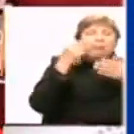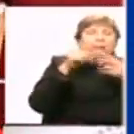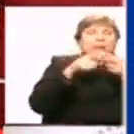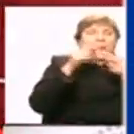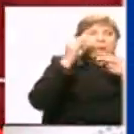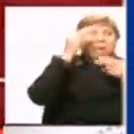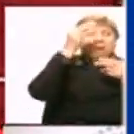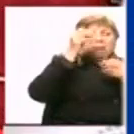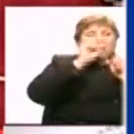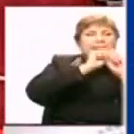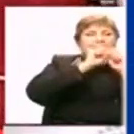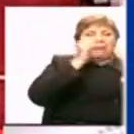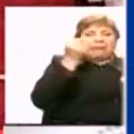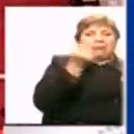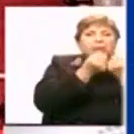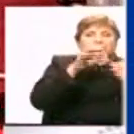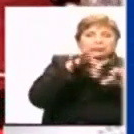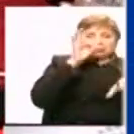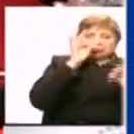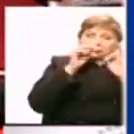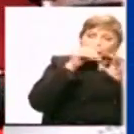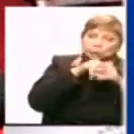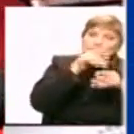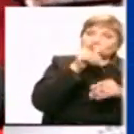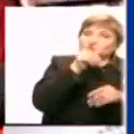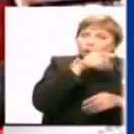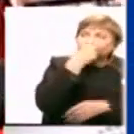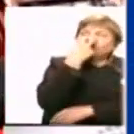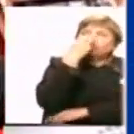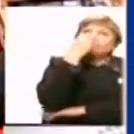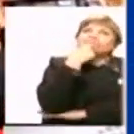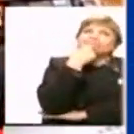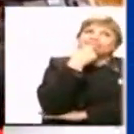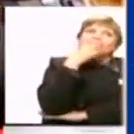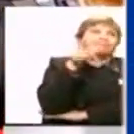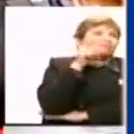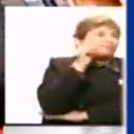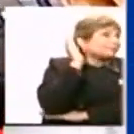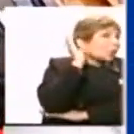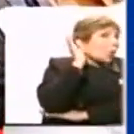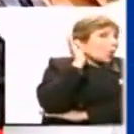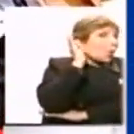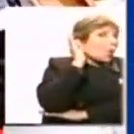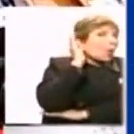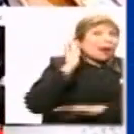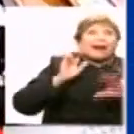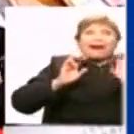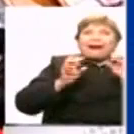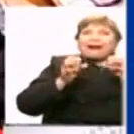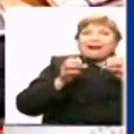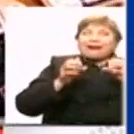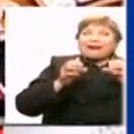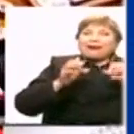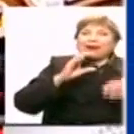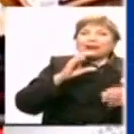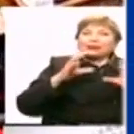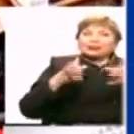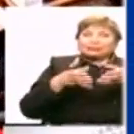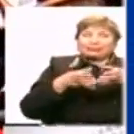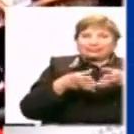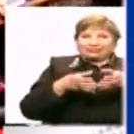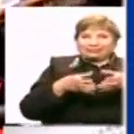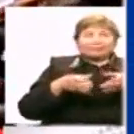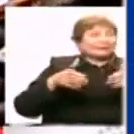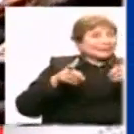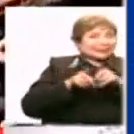tendrán pues también toda la prerrogativa de su derecho a la defensa para poder defenderse. No estamos todavía en esa etapa. Yo, al igual